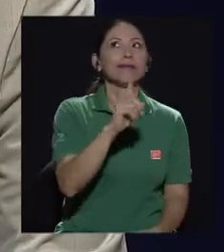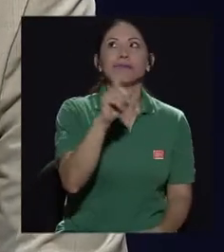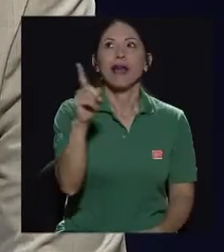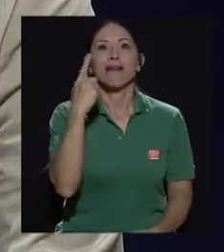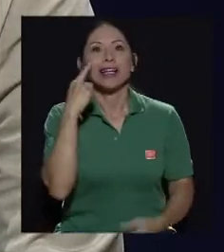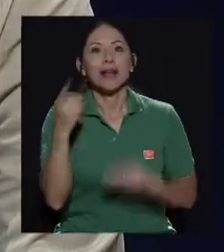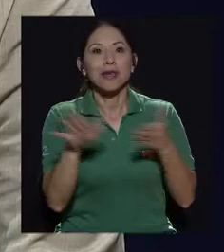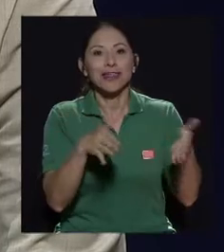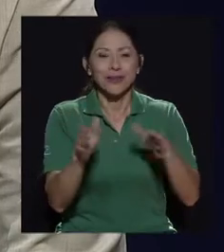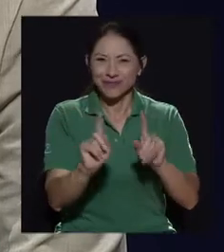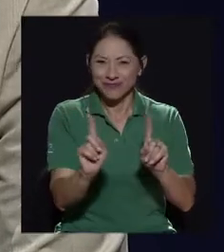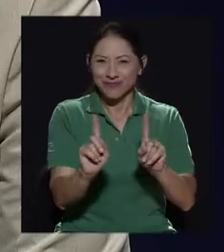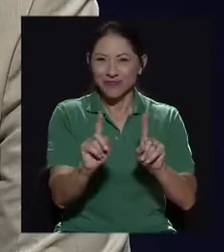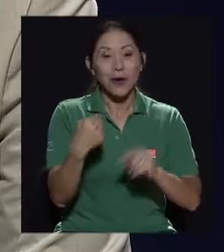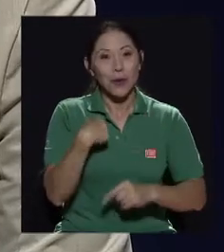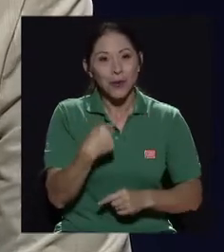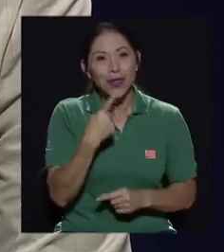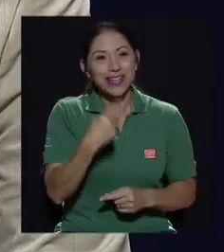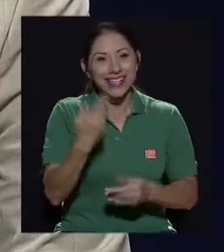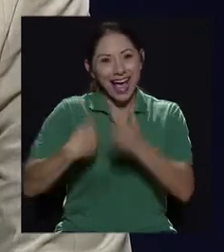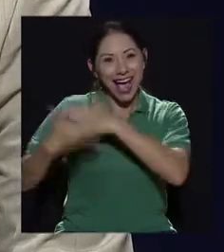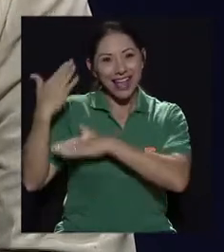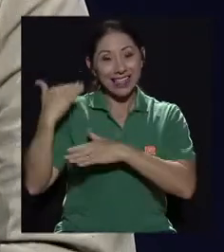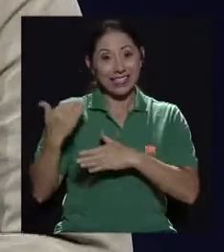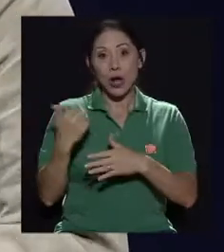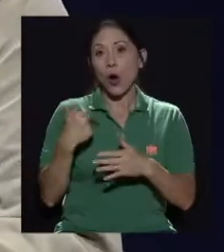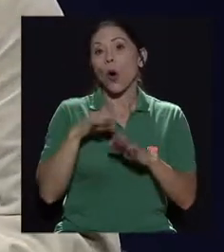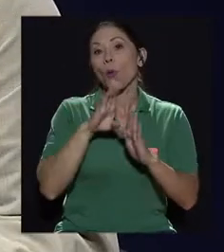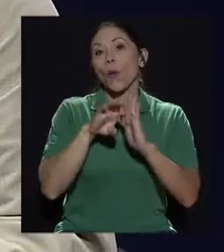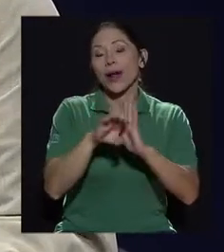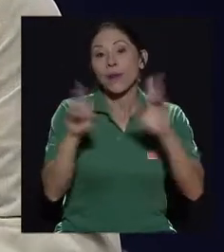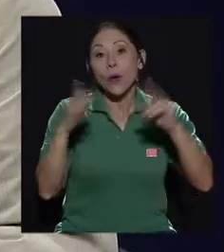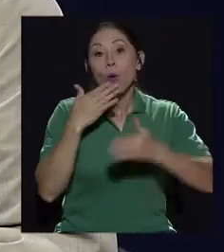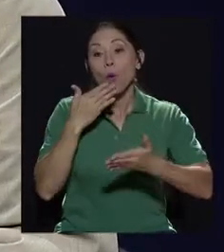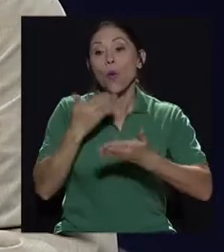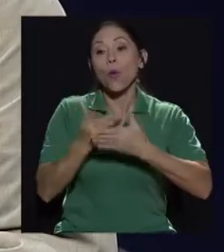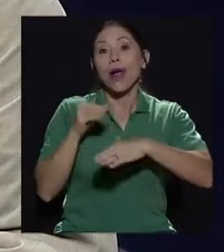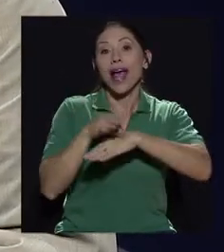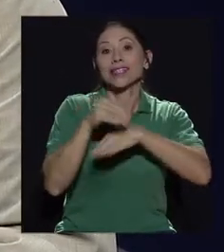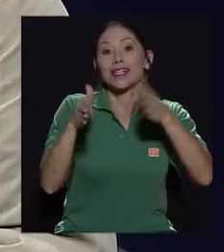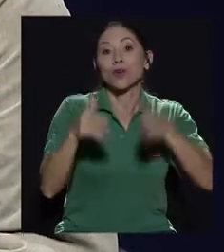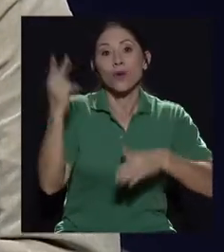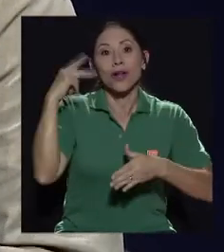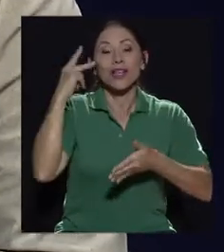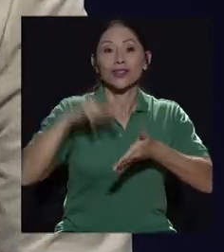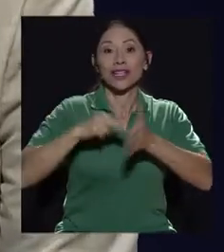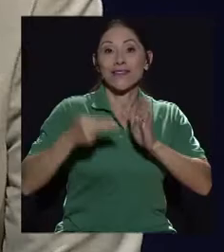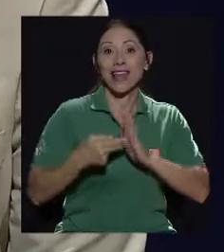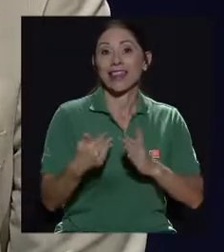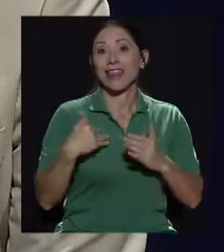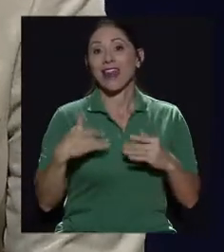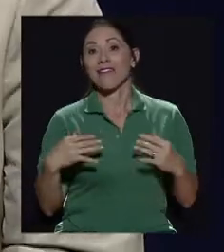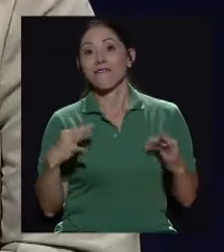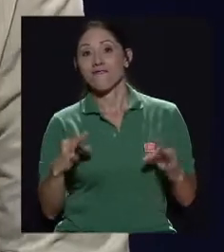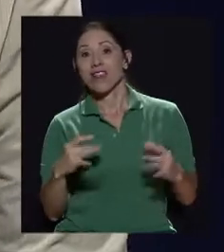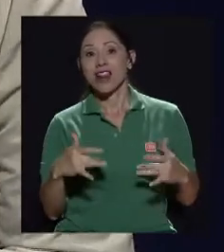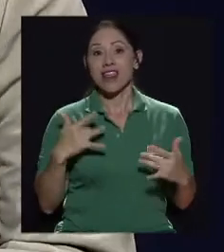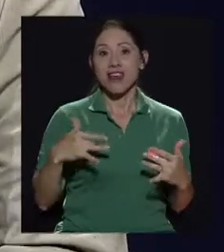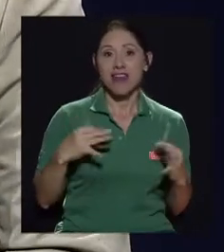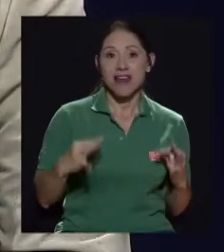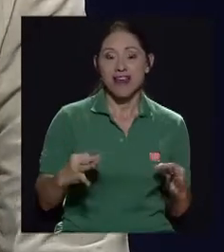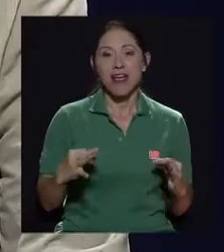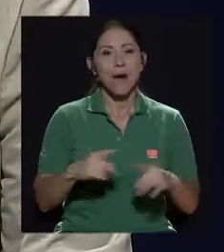o como decían cuando yo empecé en esto que ser un buen asesor político esté en el feeling verdad feeling era